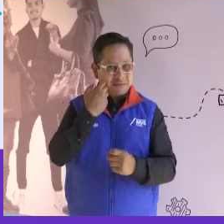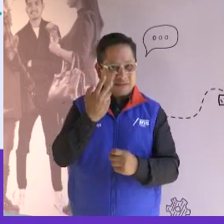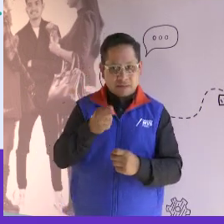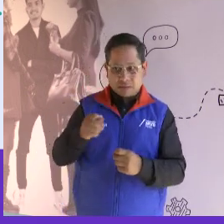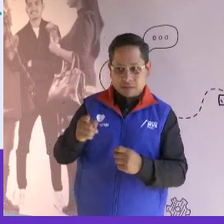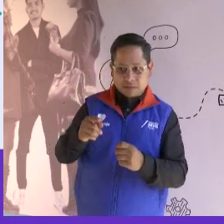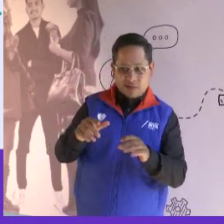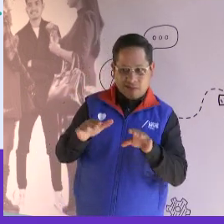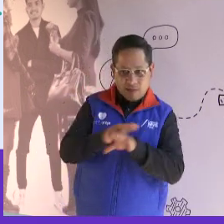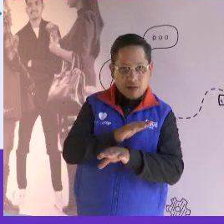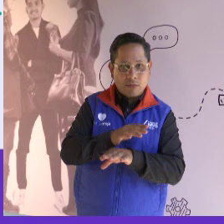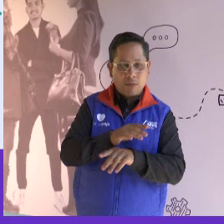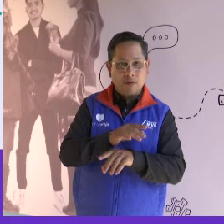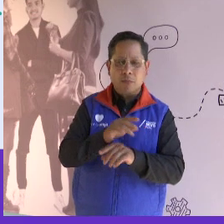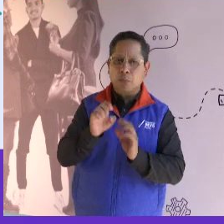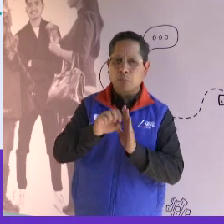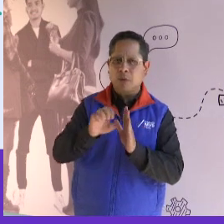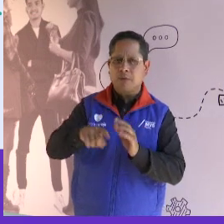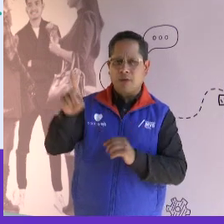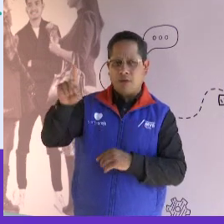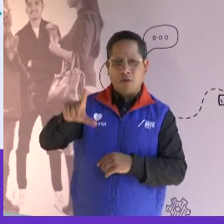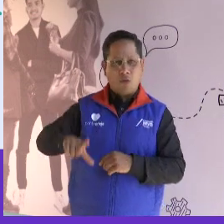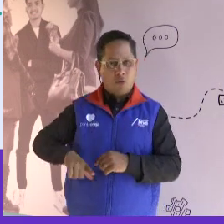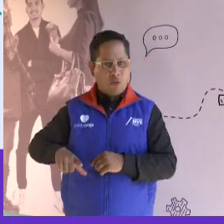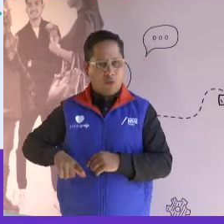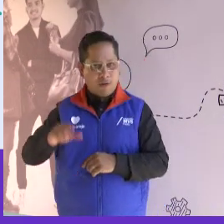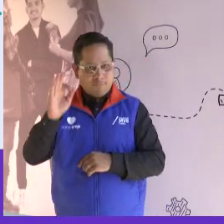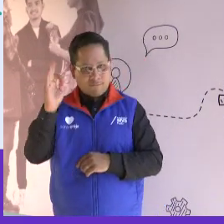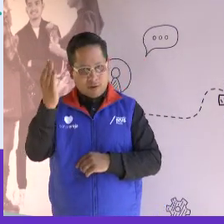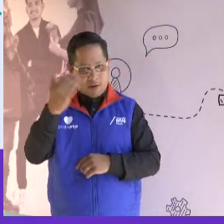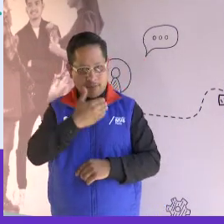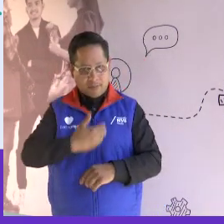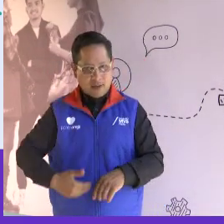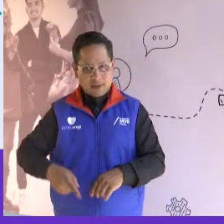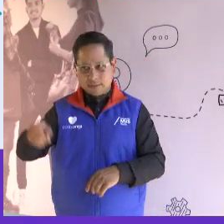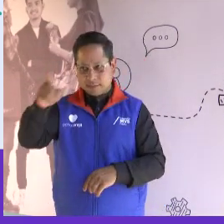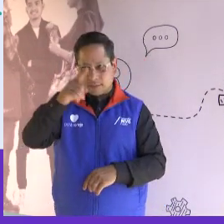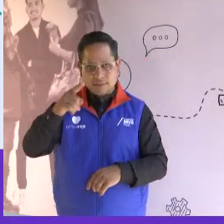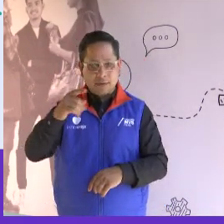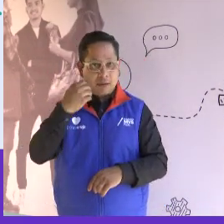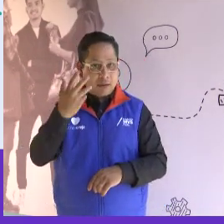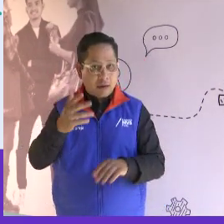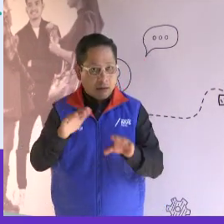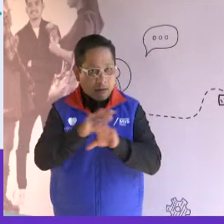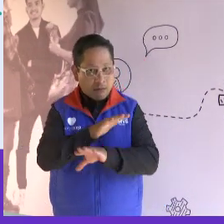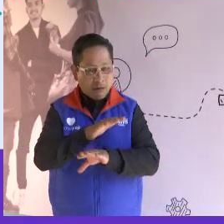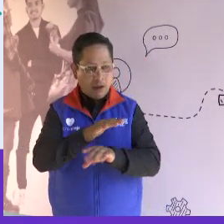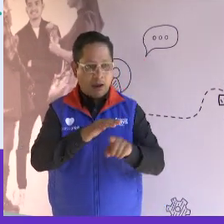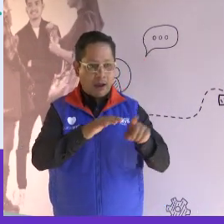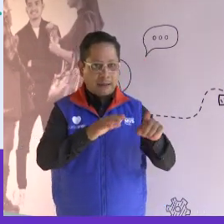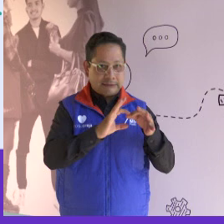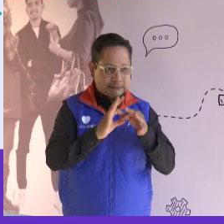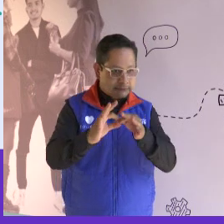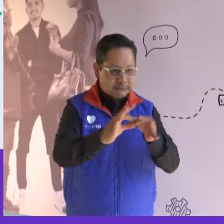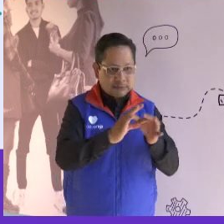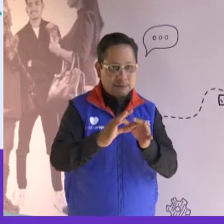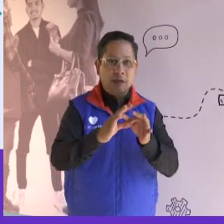del gobierno federal y la interlocución con actores internacionales pues abre puertas, ¿no? De alguna